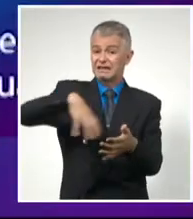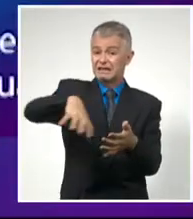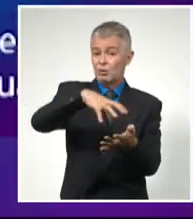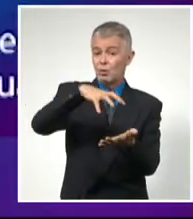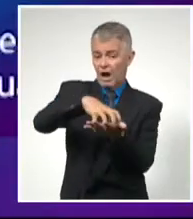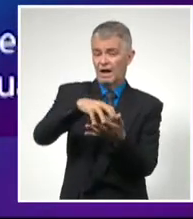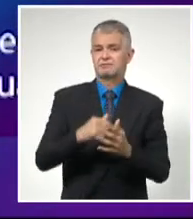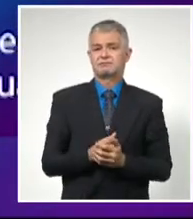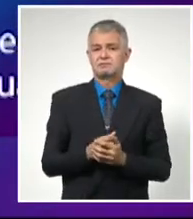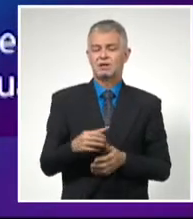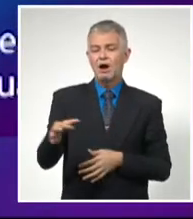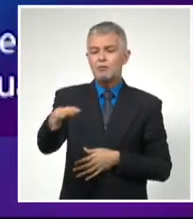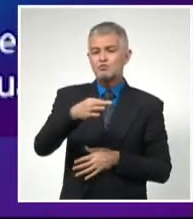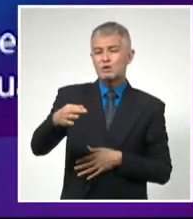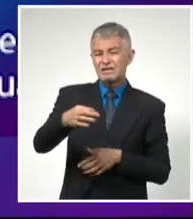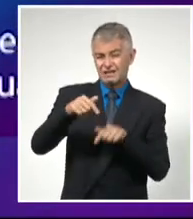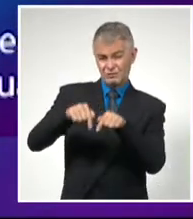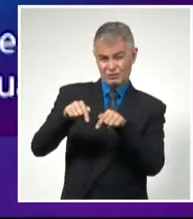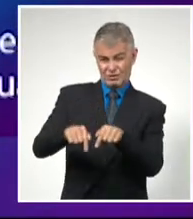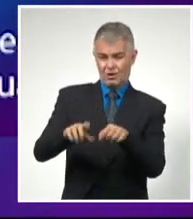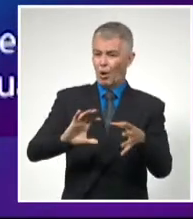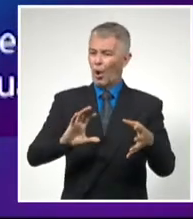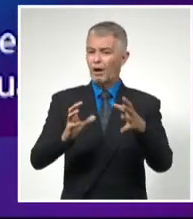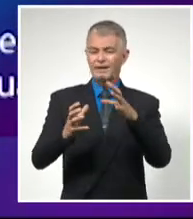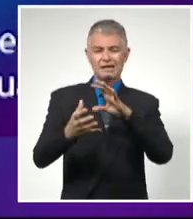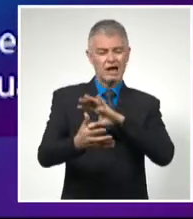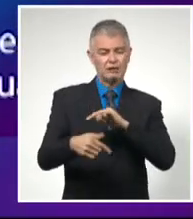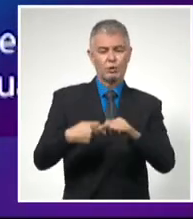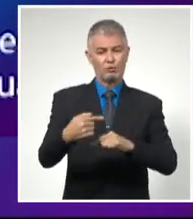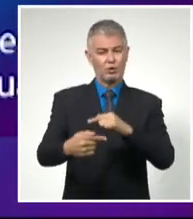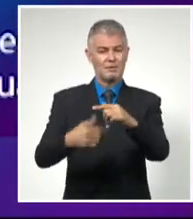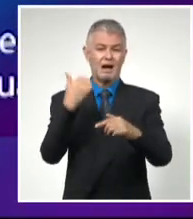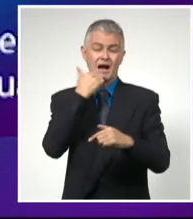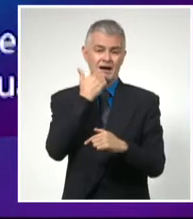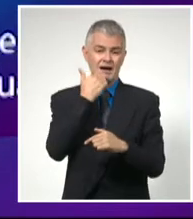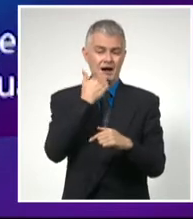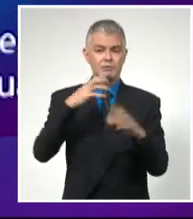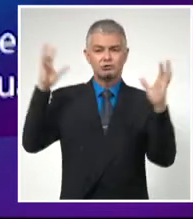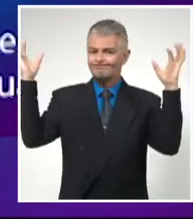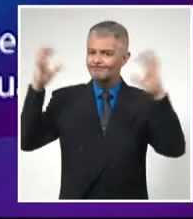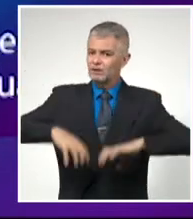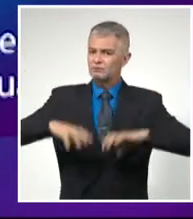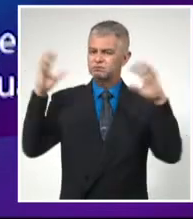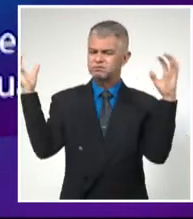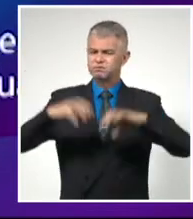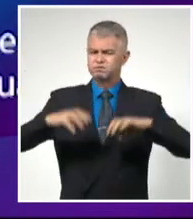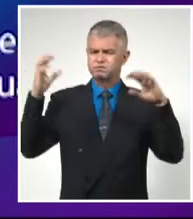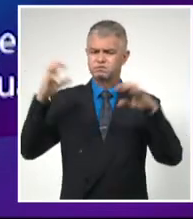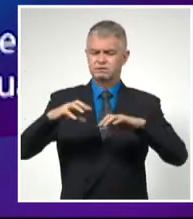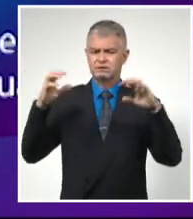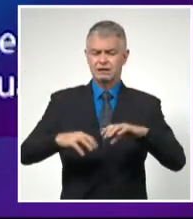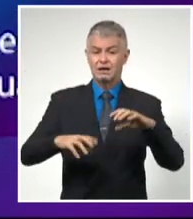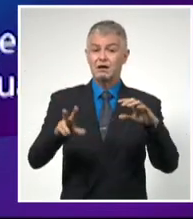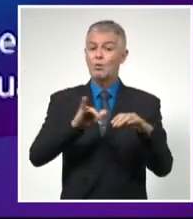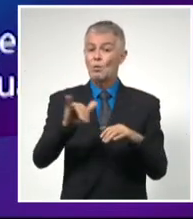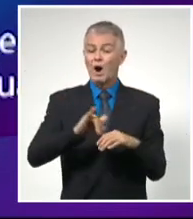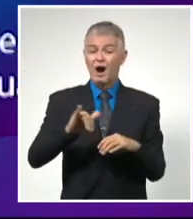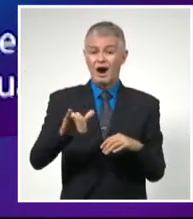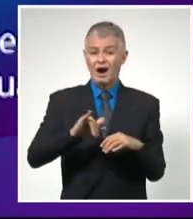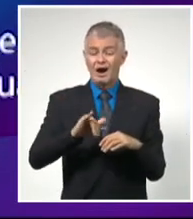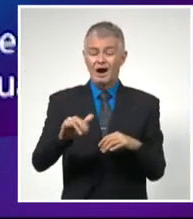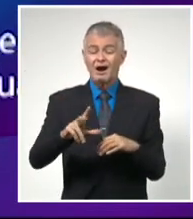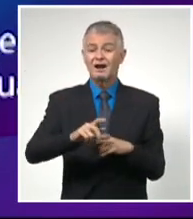se ha ido complejizando a partir de las lluvias intensas y la crecida muy